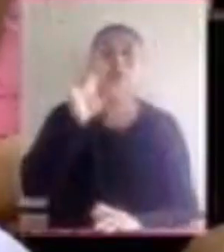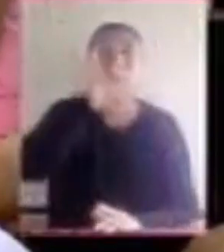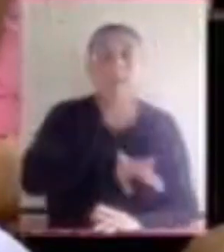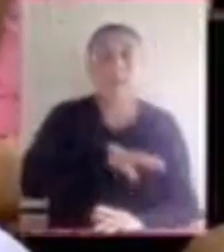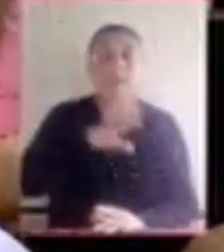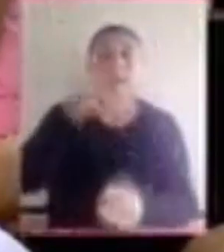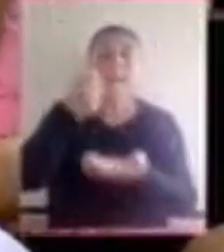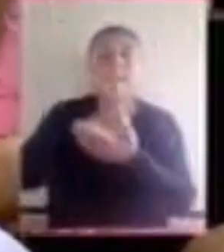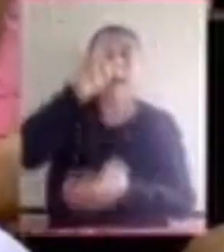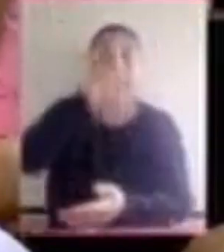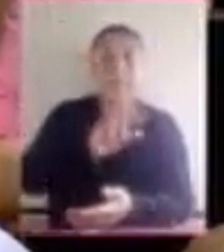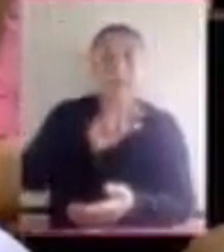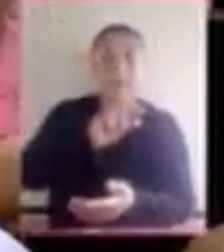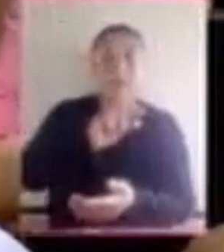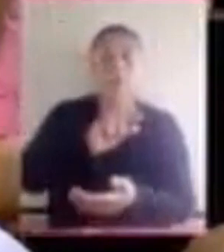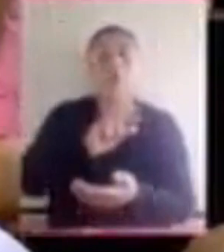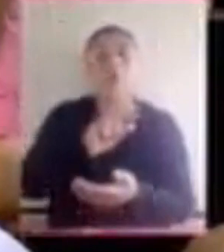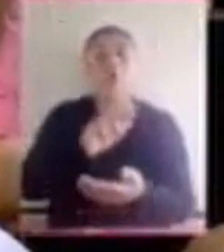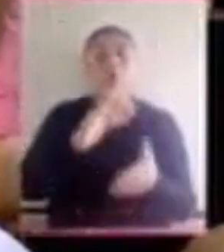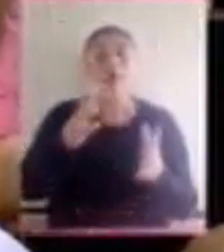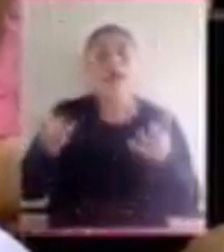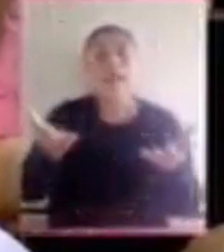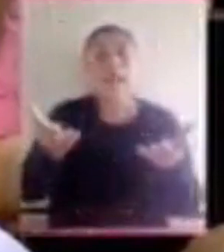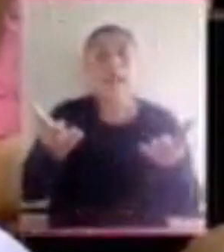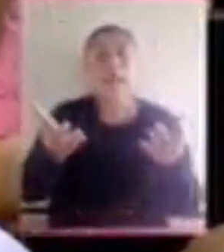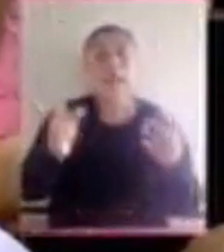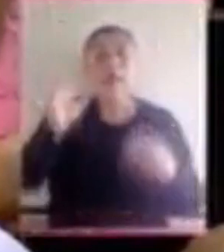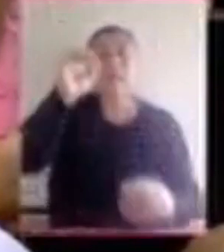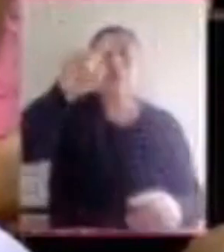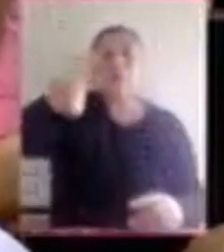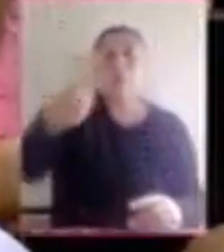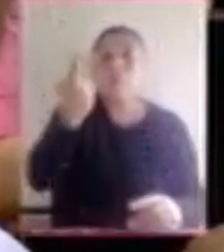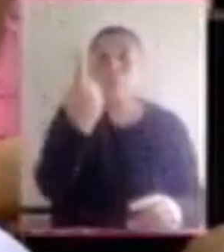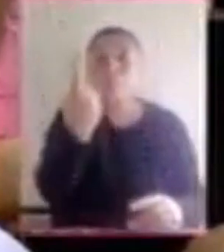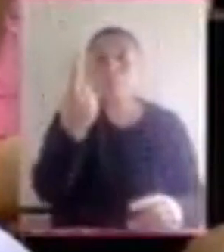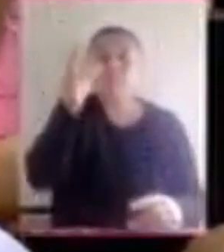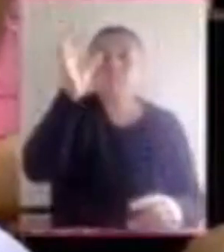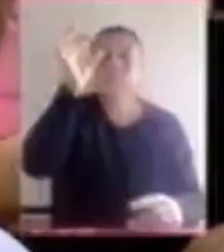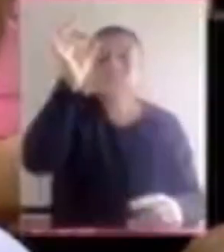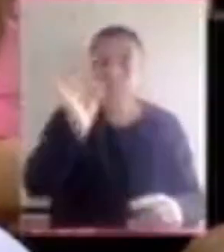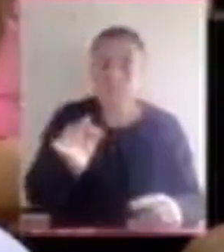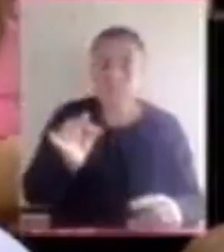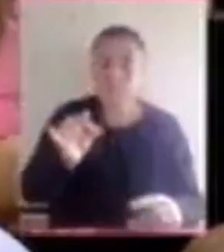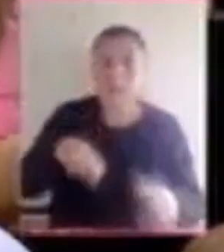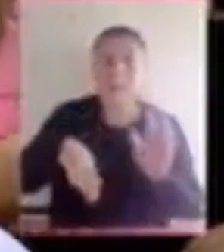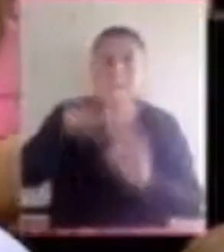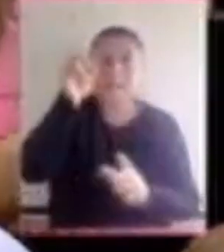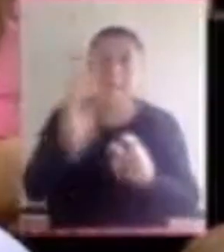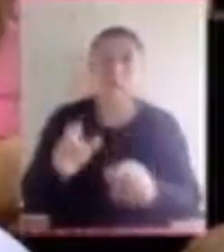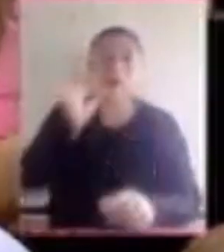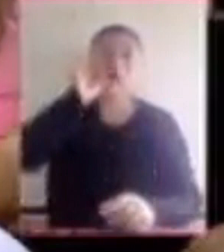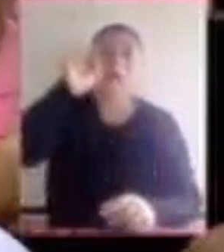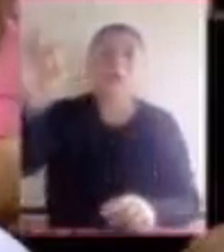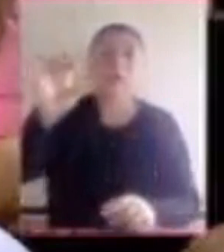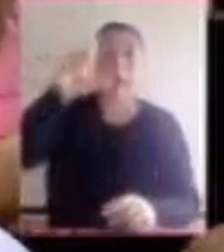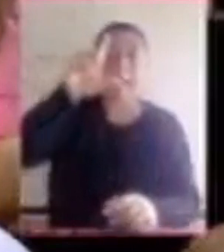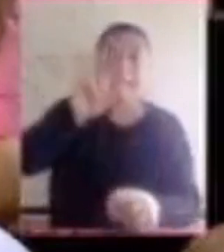en promedio que el 0,1% más rico, y paga menos que